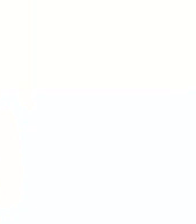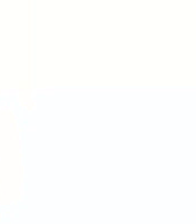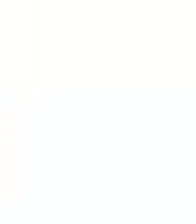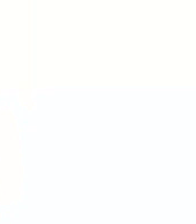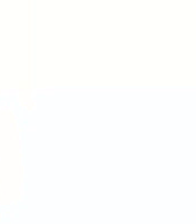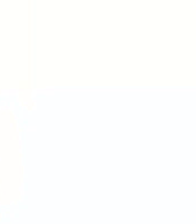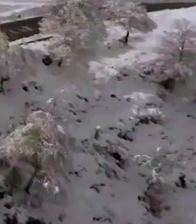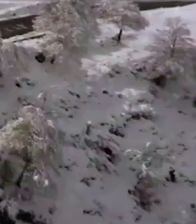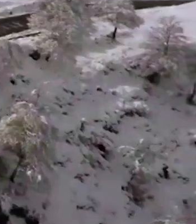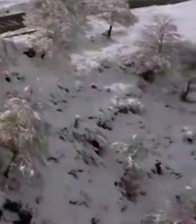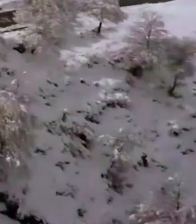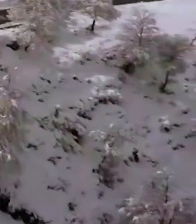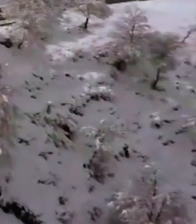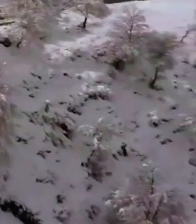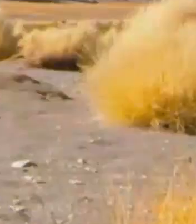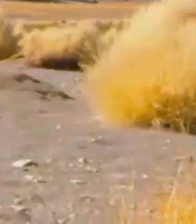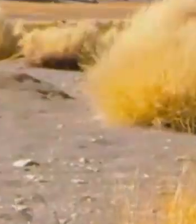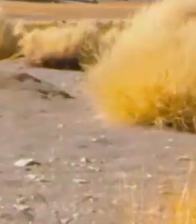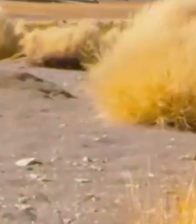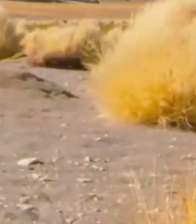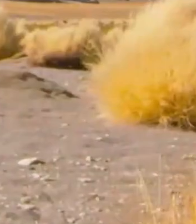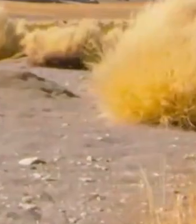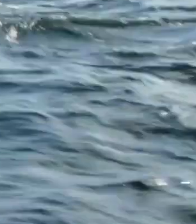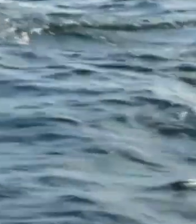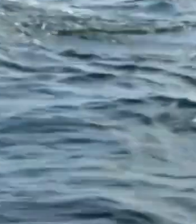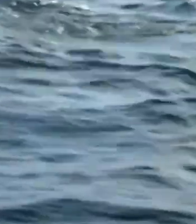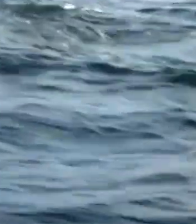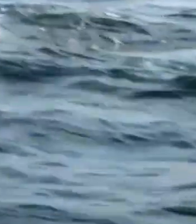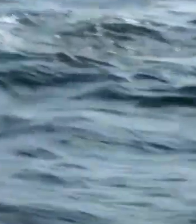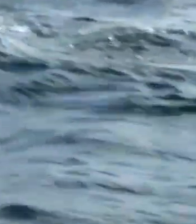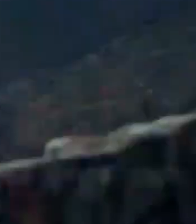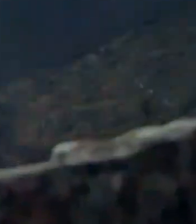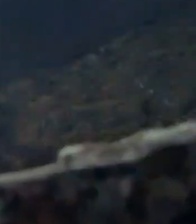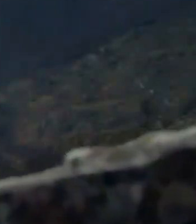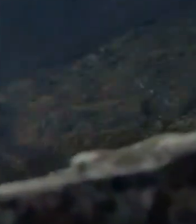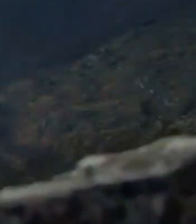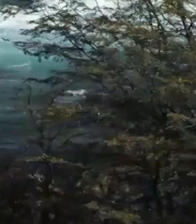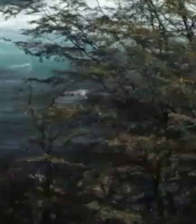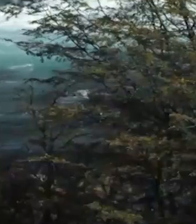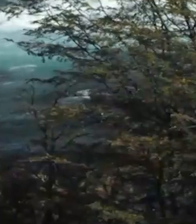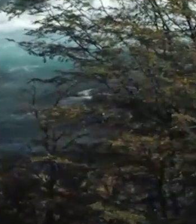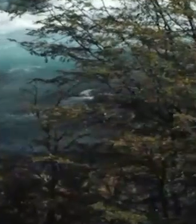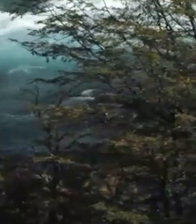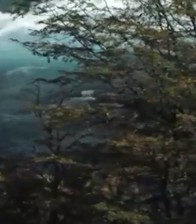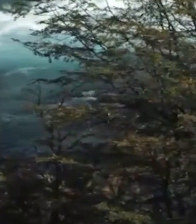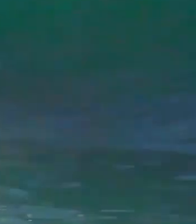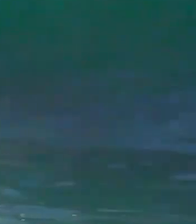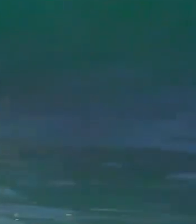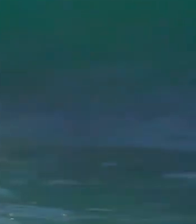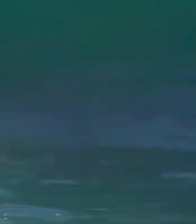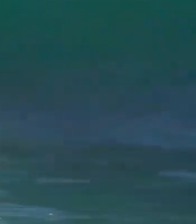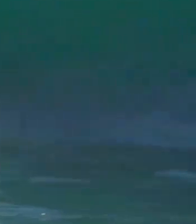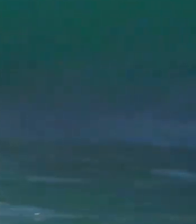y desde el palacio de la moneda el gobierno de chile forma